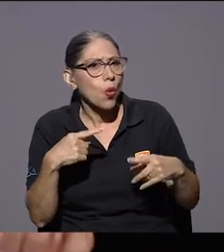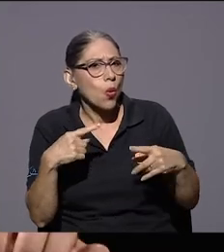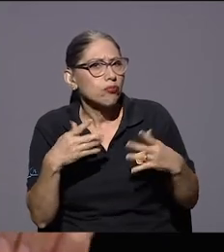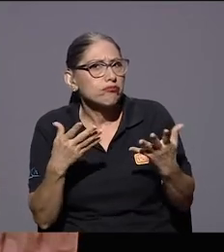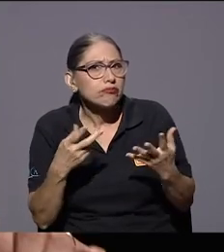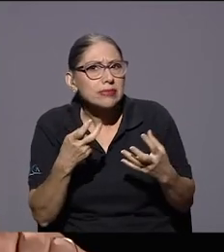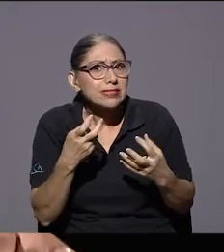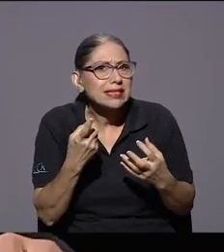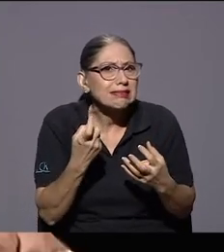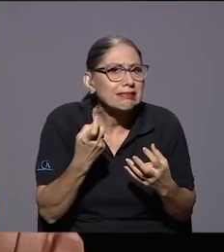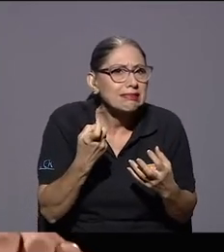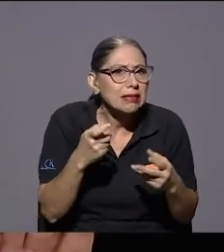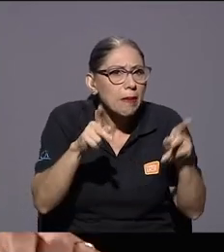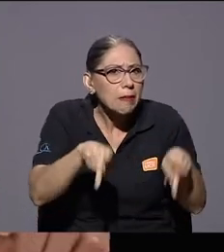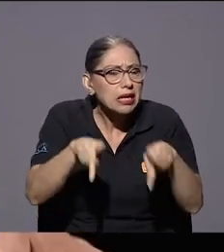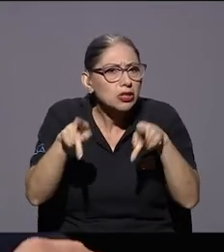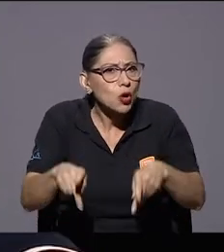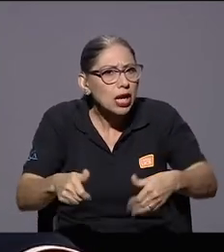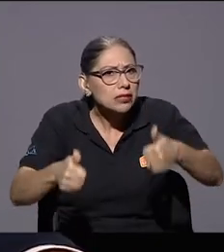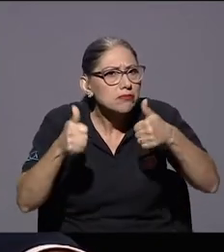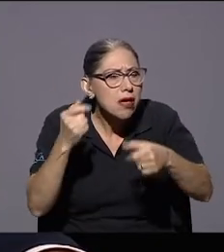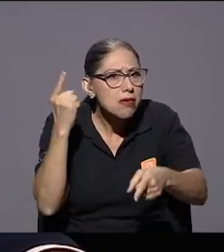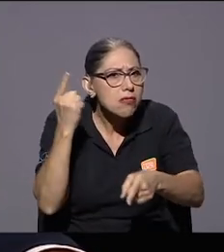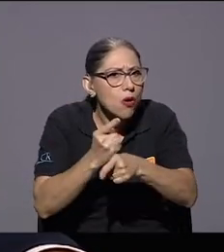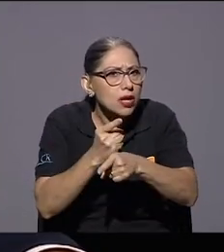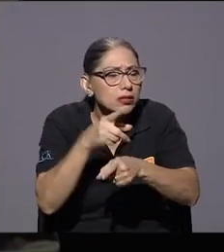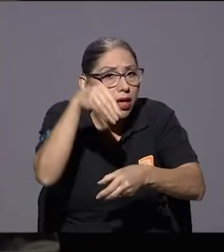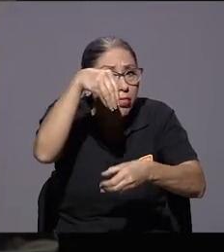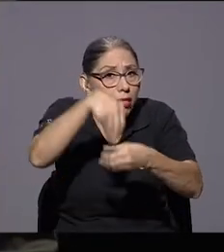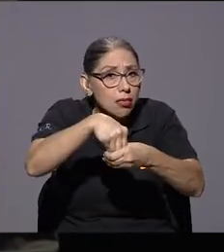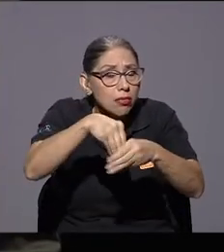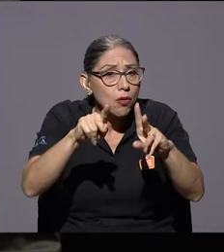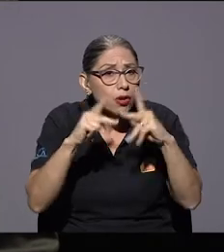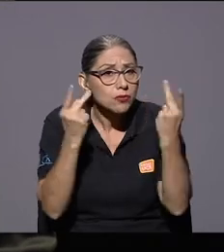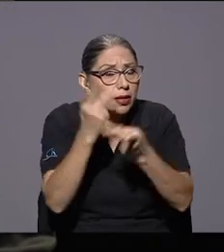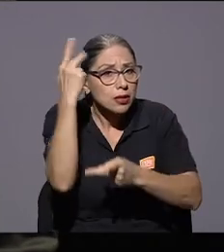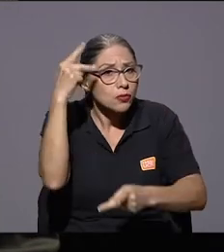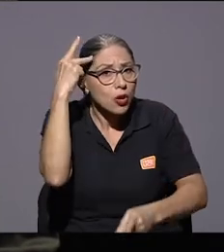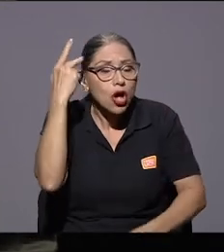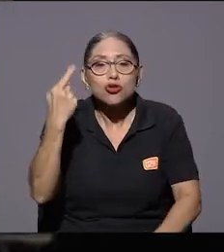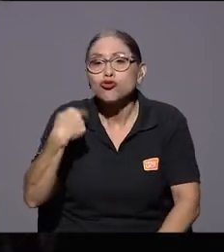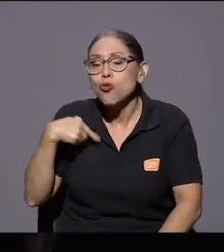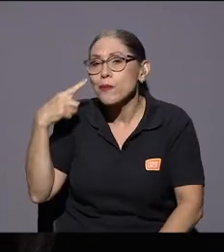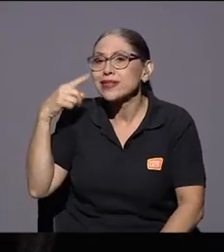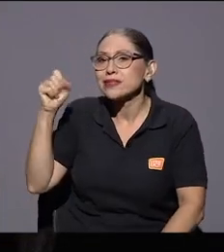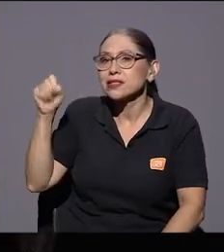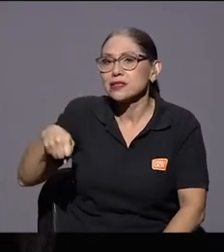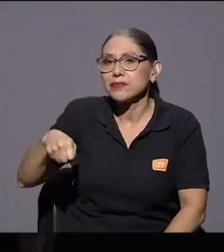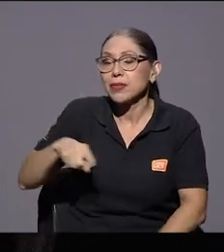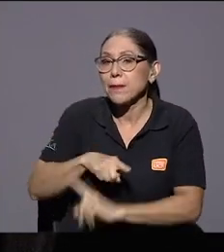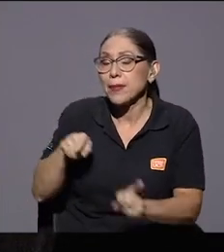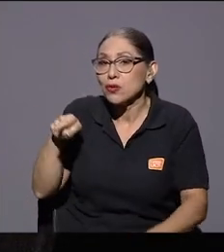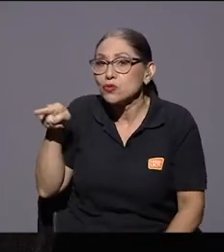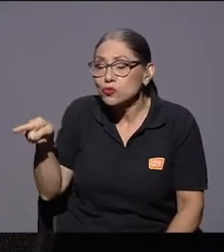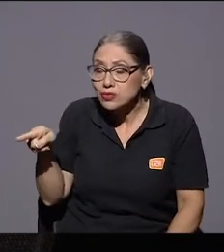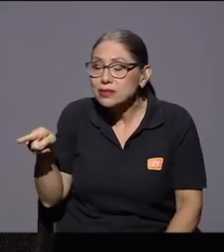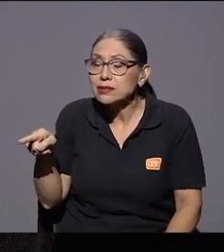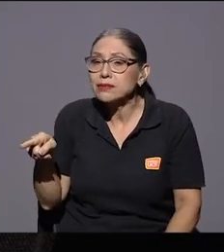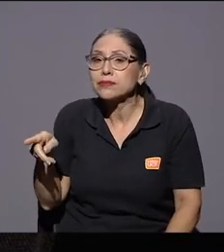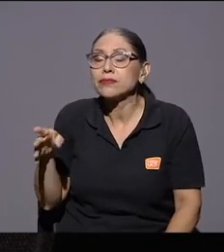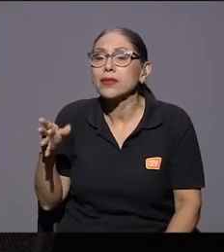de personas idóneas dentro de los propios partidos. Yo pienso que sí, pero usted está tocando, Marlon, ahí una de las